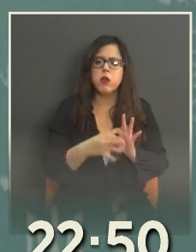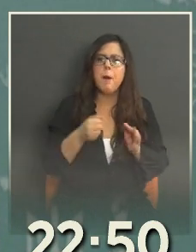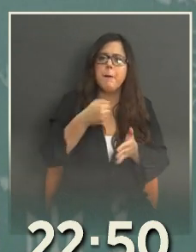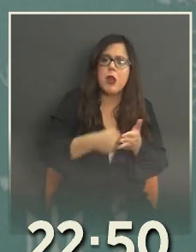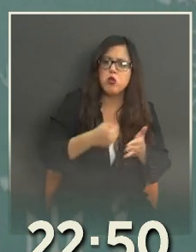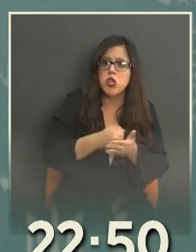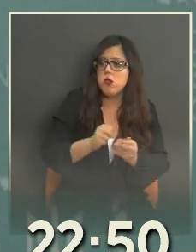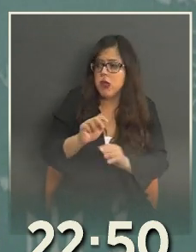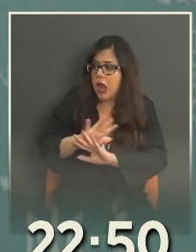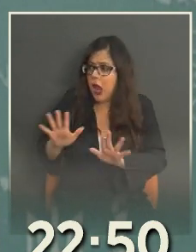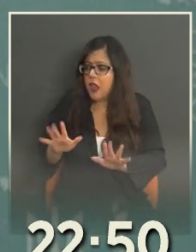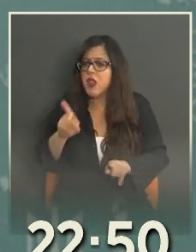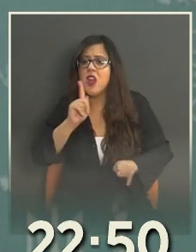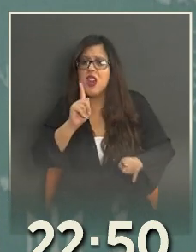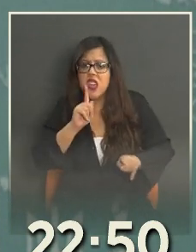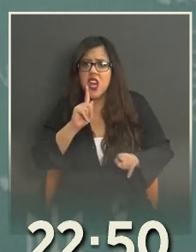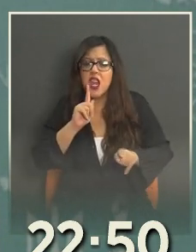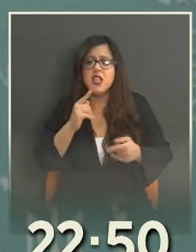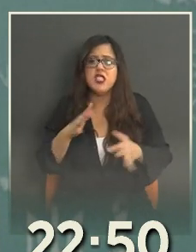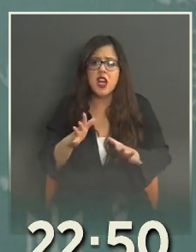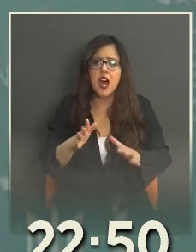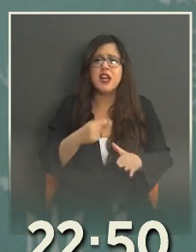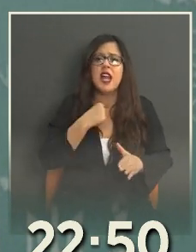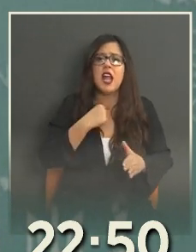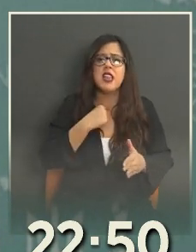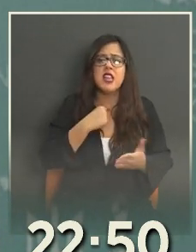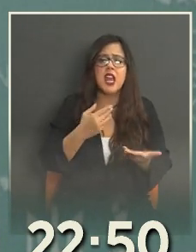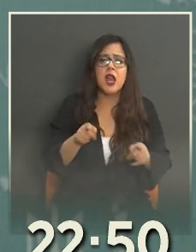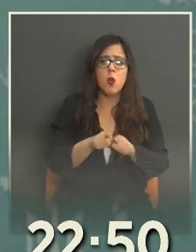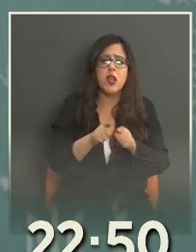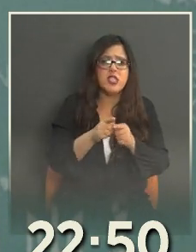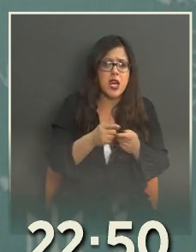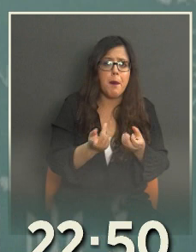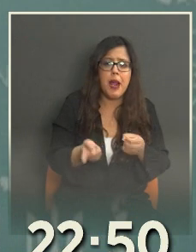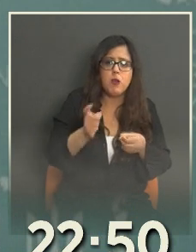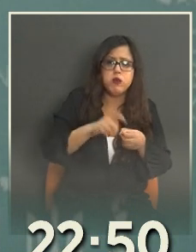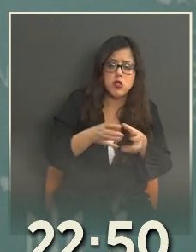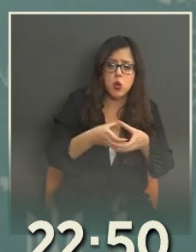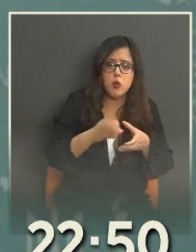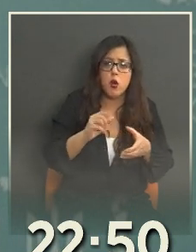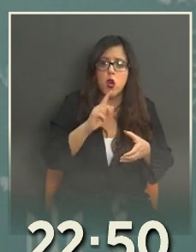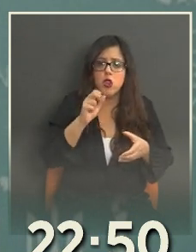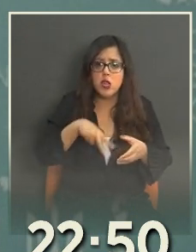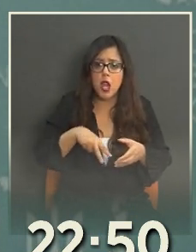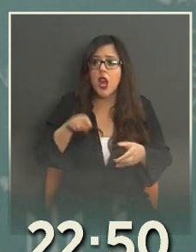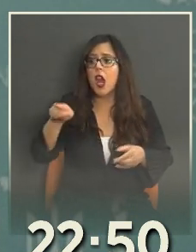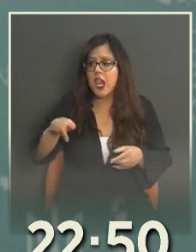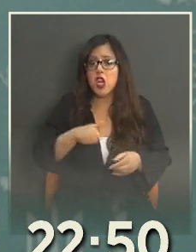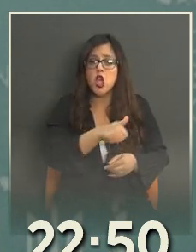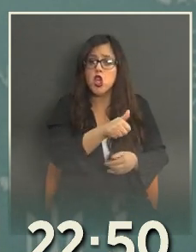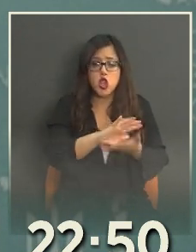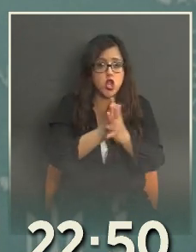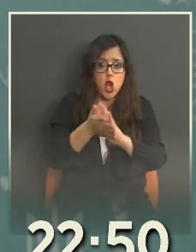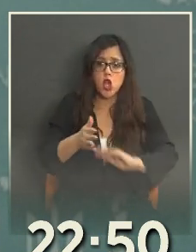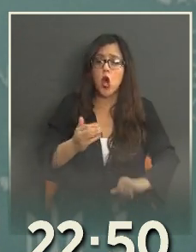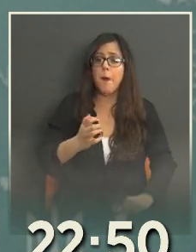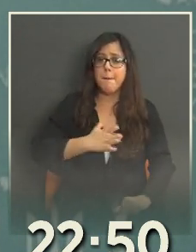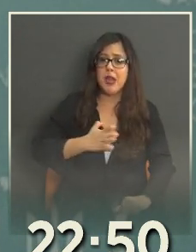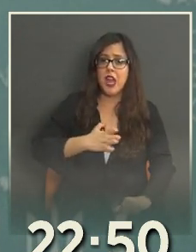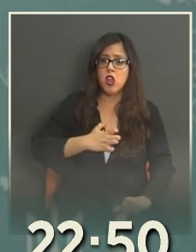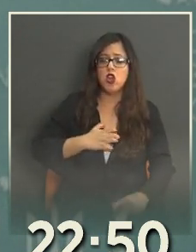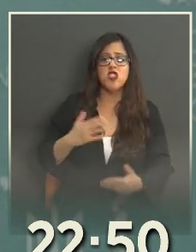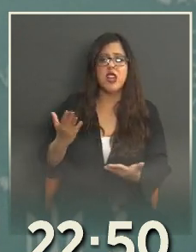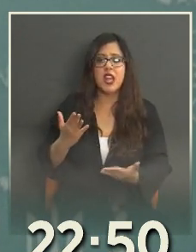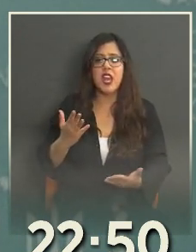quién está dispuesto a dar ucrania una garantía del ingreso en la otan sinceramente todo el mundo tiene miedo de moscú yo estoy en